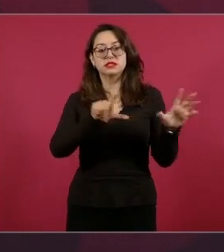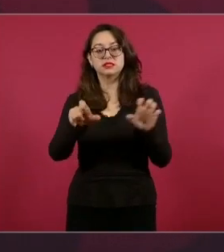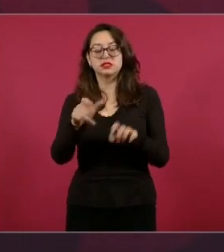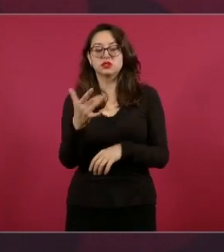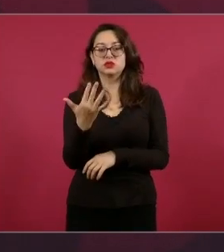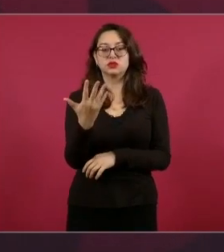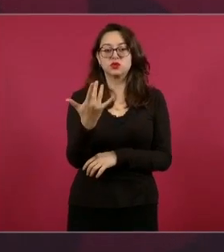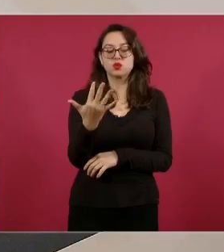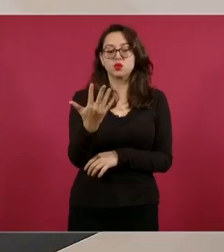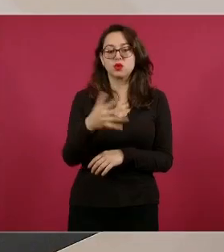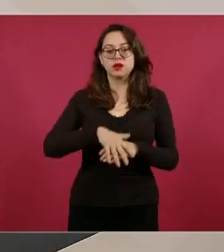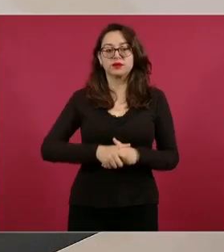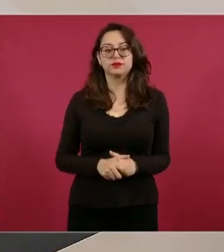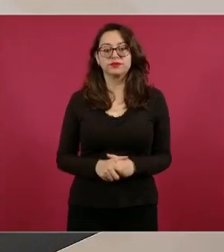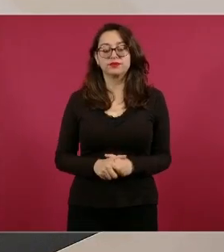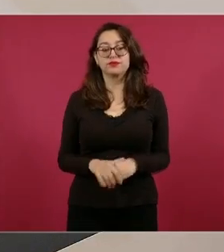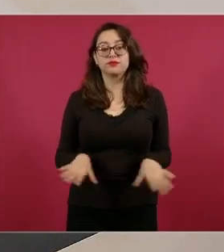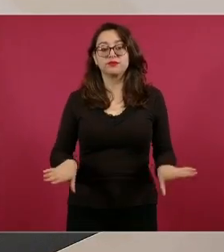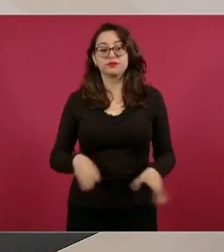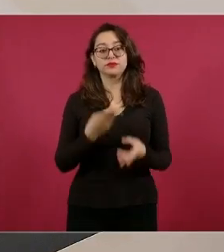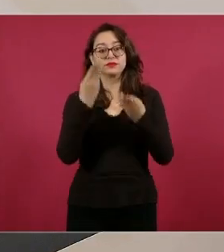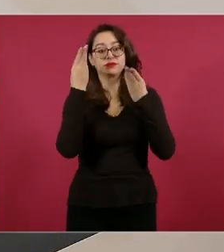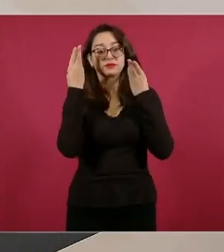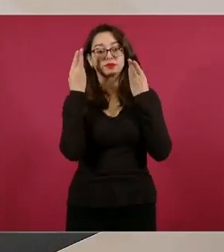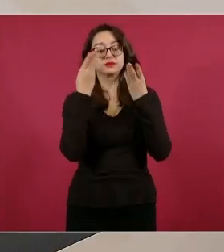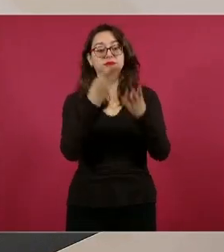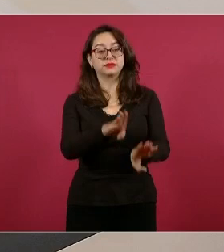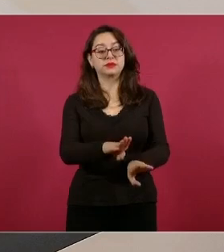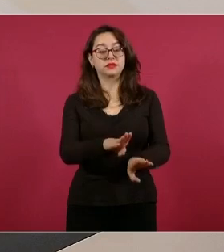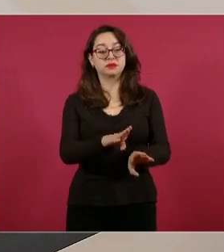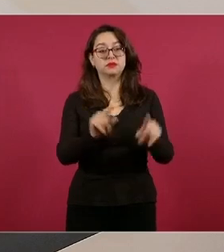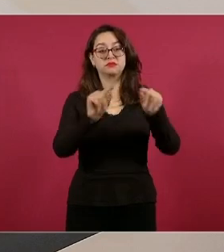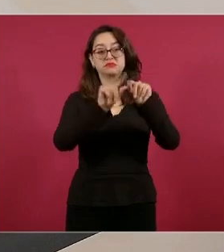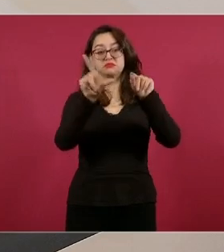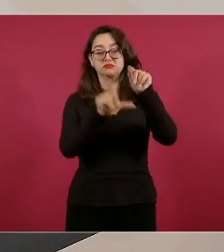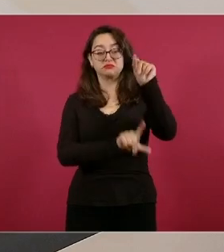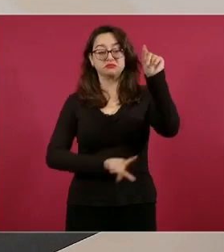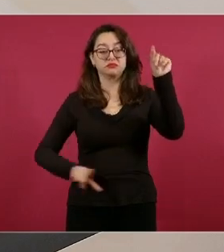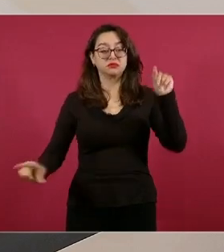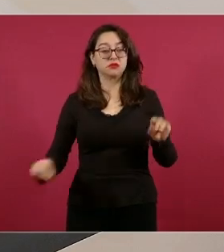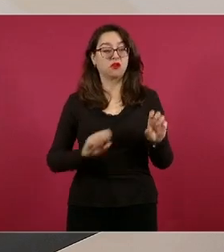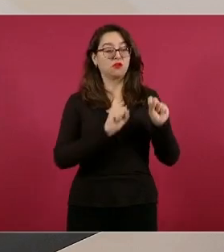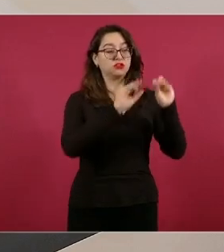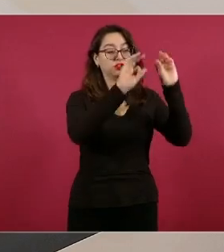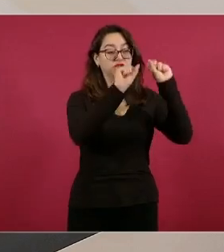Ya el Banco del Bienestar es el banco con más sucursales en todo el país.